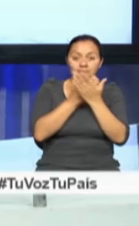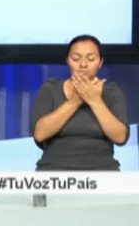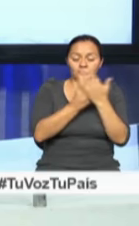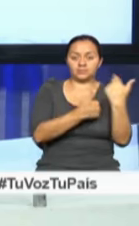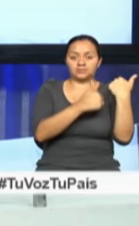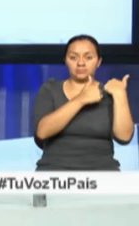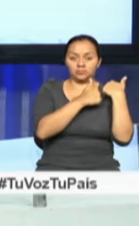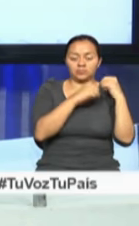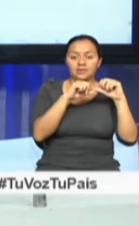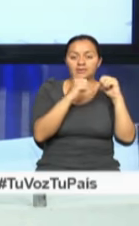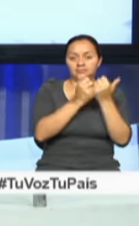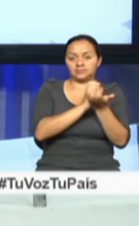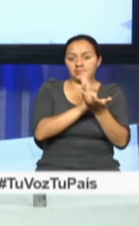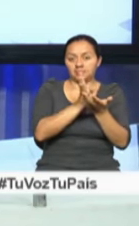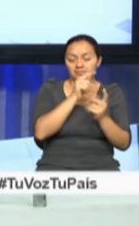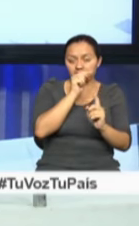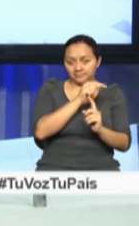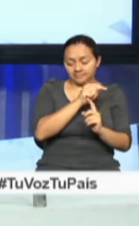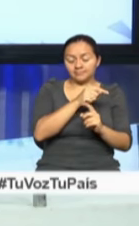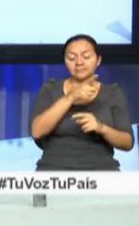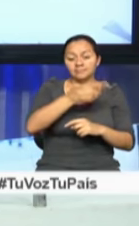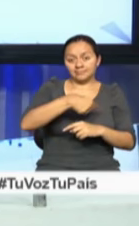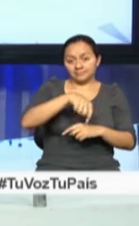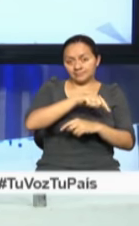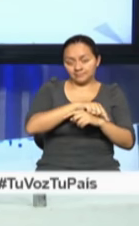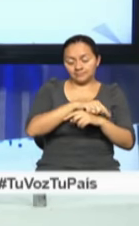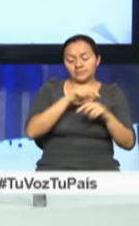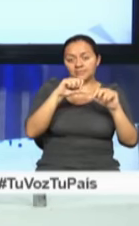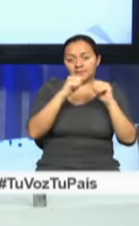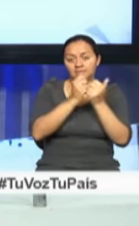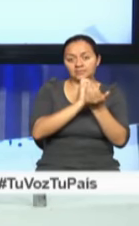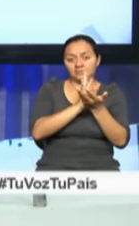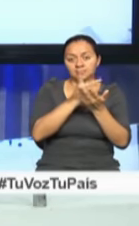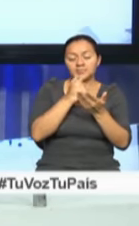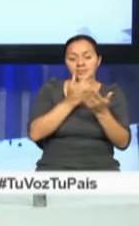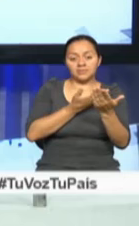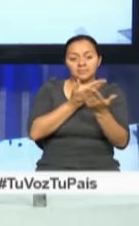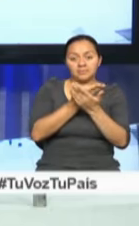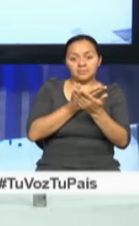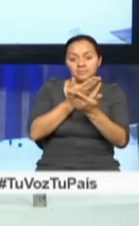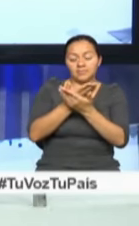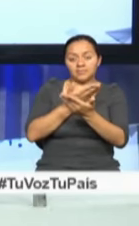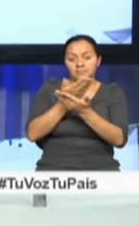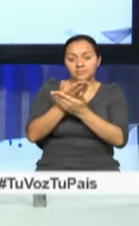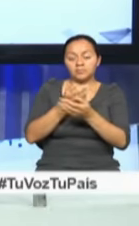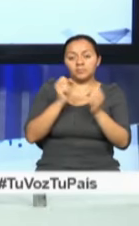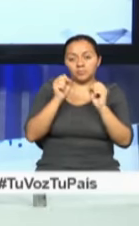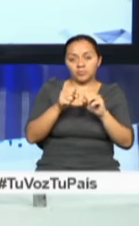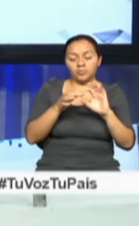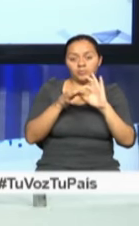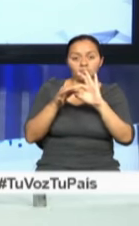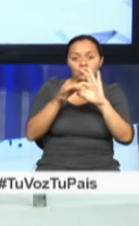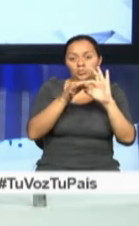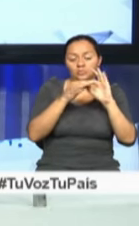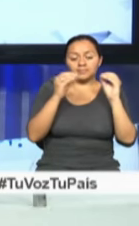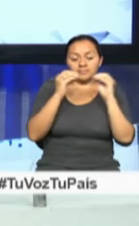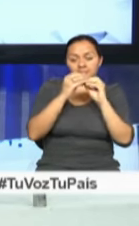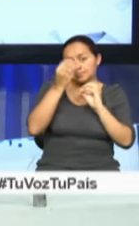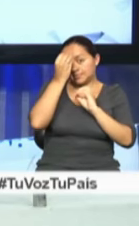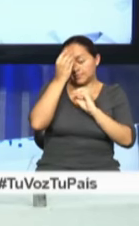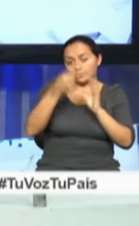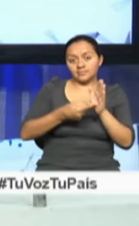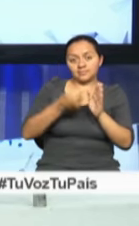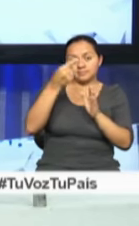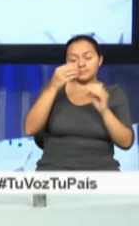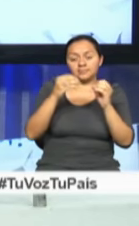la Asamblea Nacional. La mesa legislativa analiza cada uno de los planteamientos y espera unificar en un solo informe para su